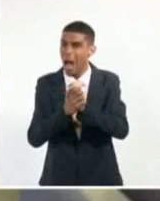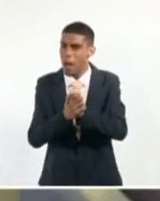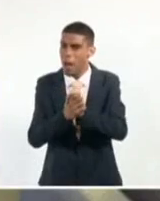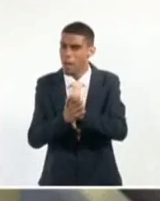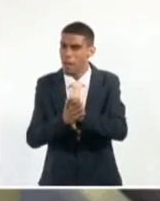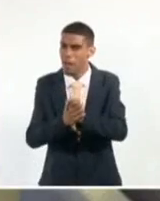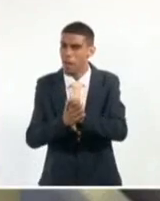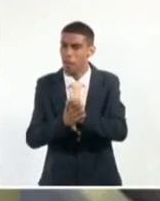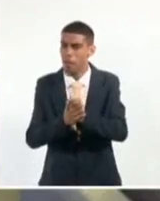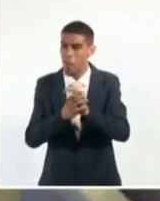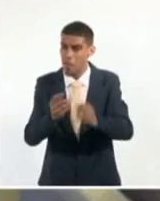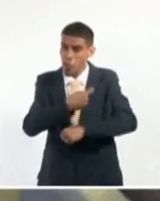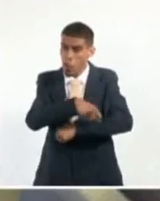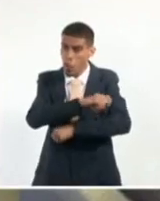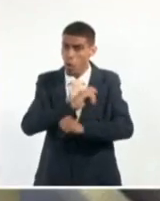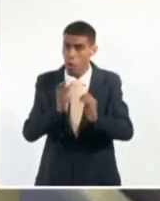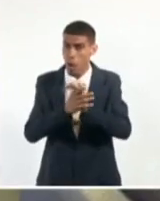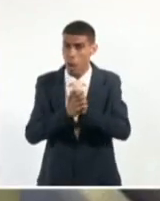también